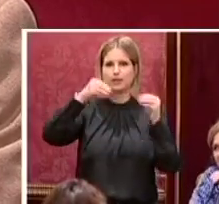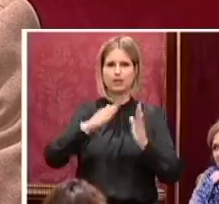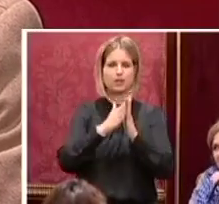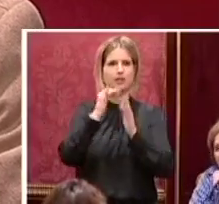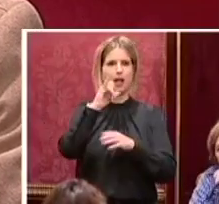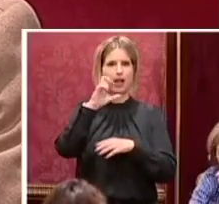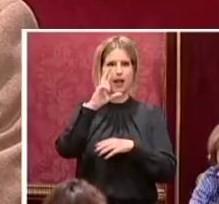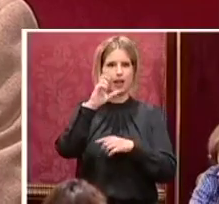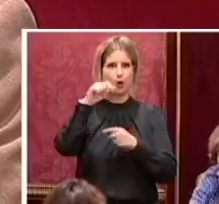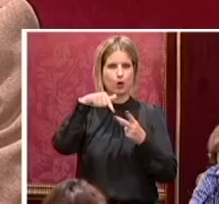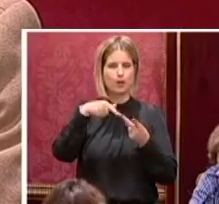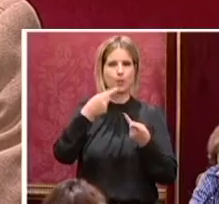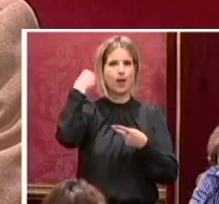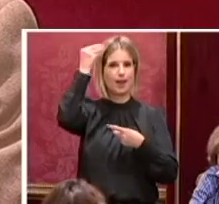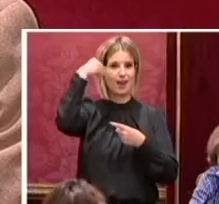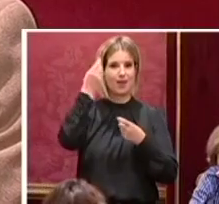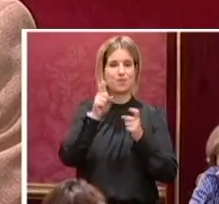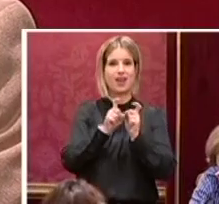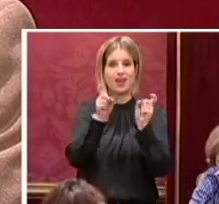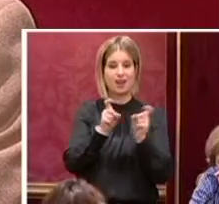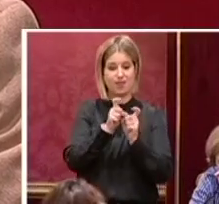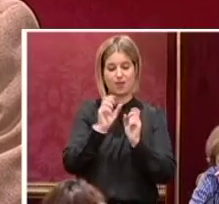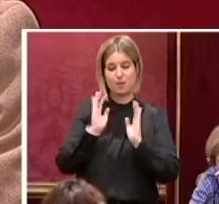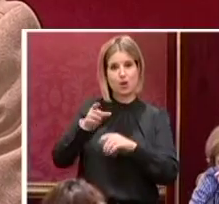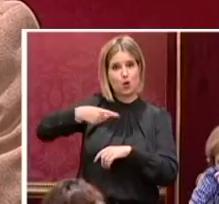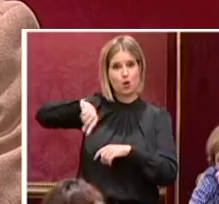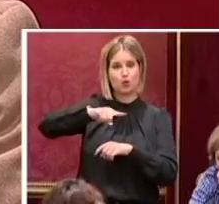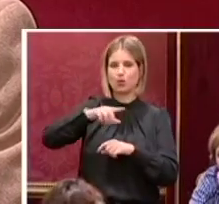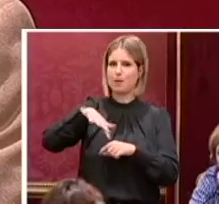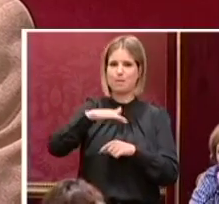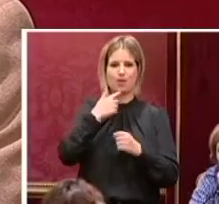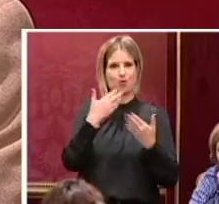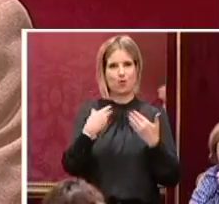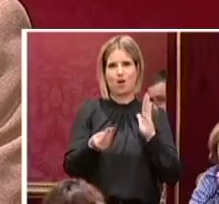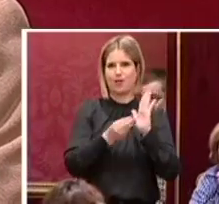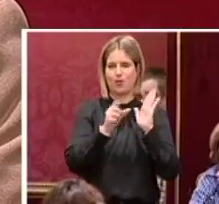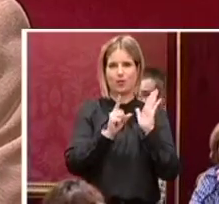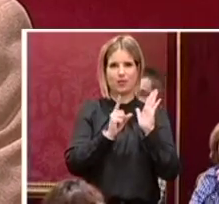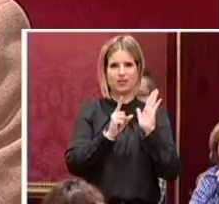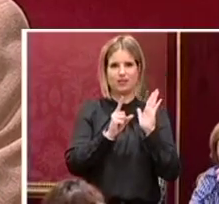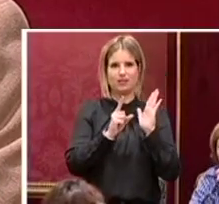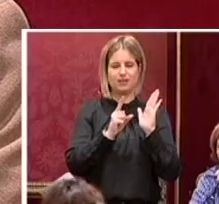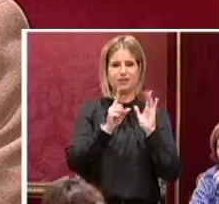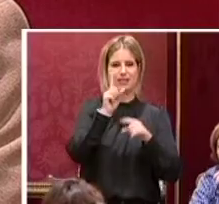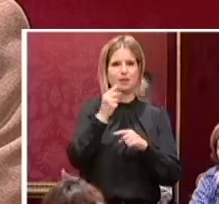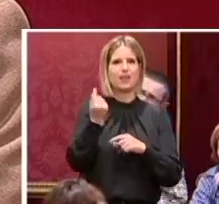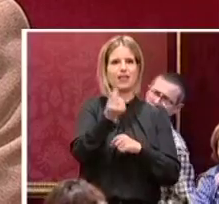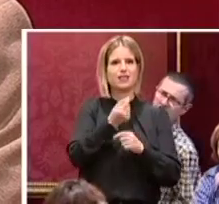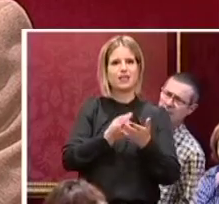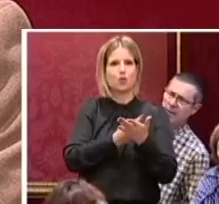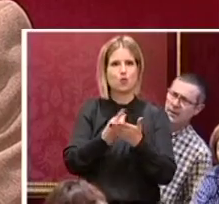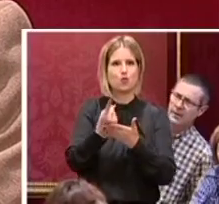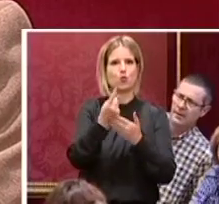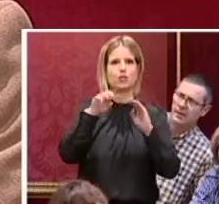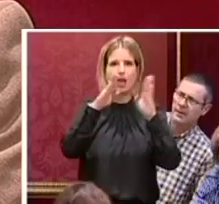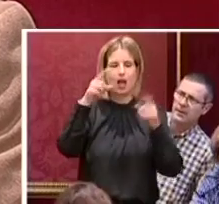a la Alhambra Generalife, pero estos espacios quedan fuera. Que se diseñe una ruta de conventos, que se